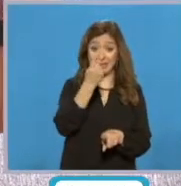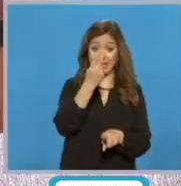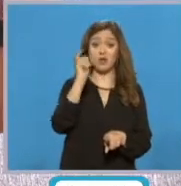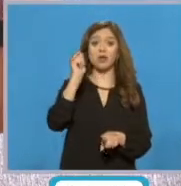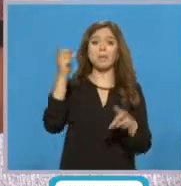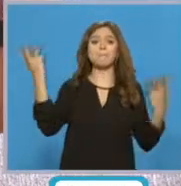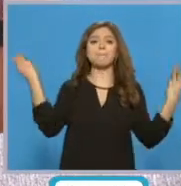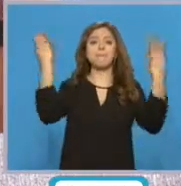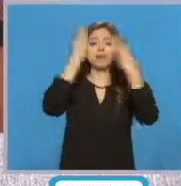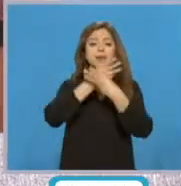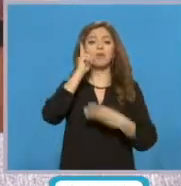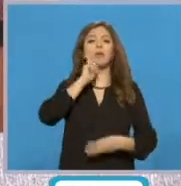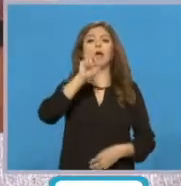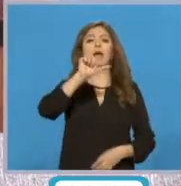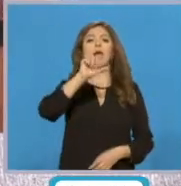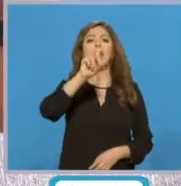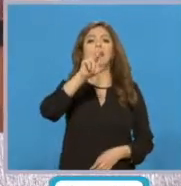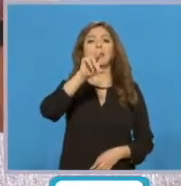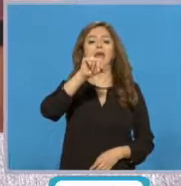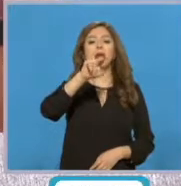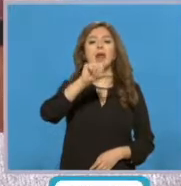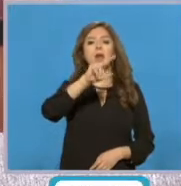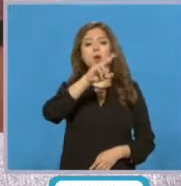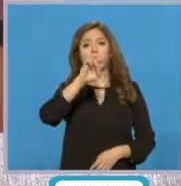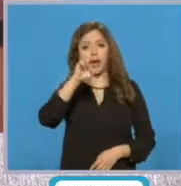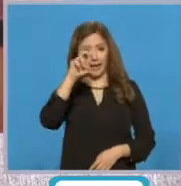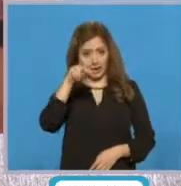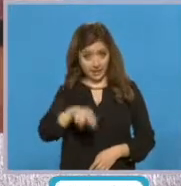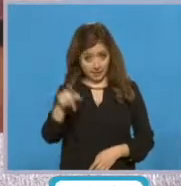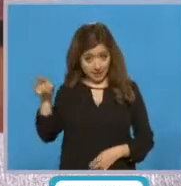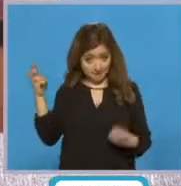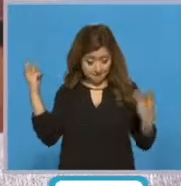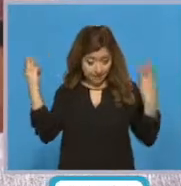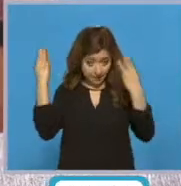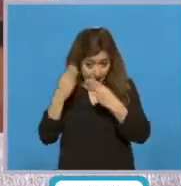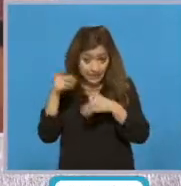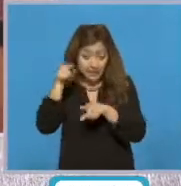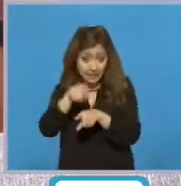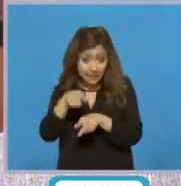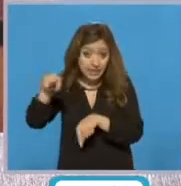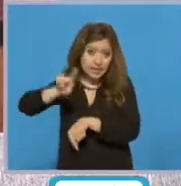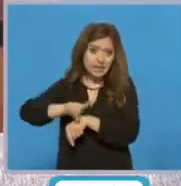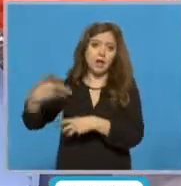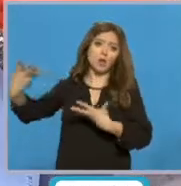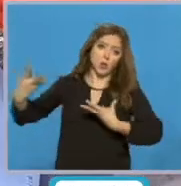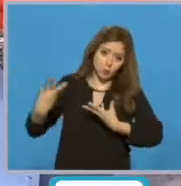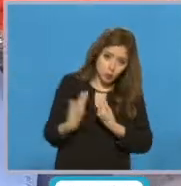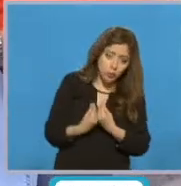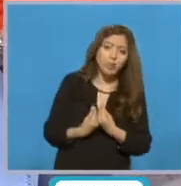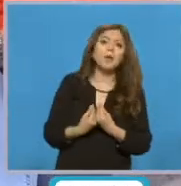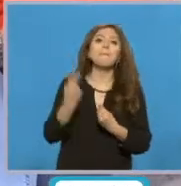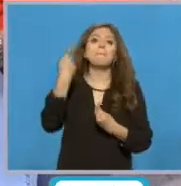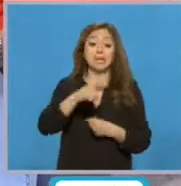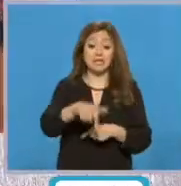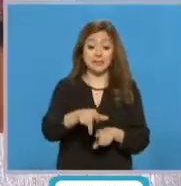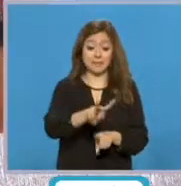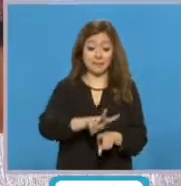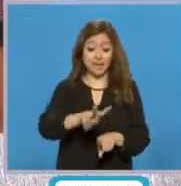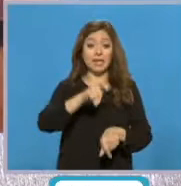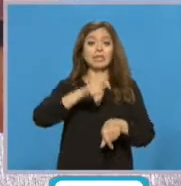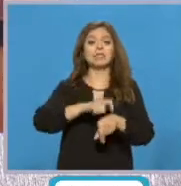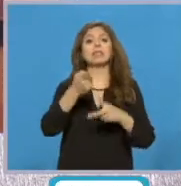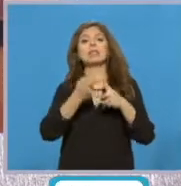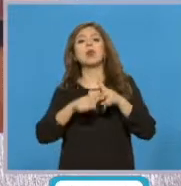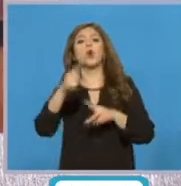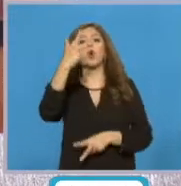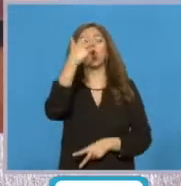madrina a la señora Adriana Roel, que es nuestra madrina. Muy bien. Bueno, pues ella está con nosotros, y a partir de este viernes a las 8:30 de la